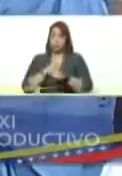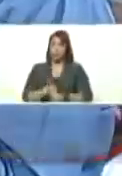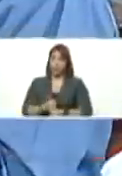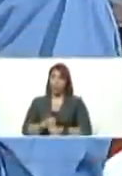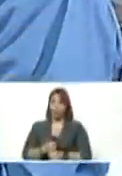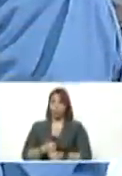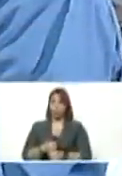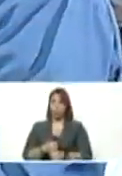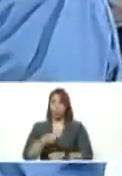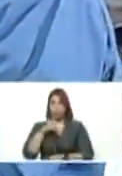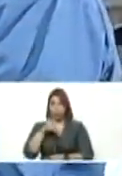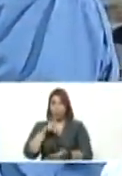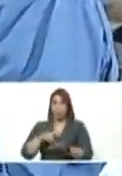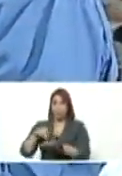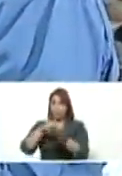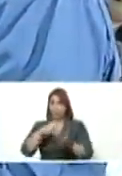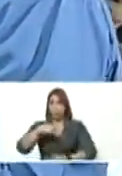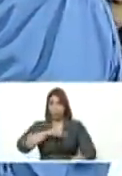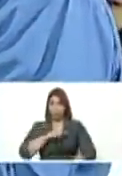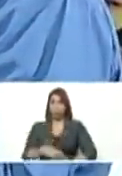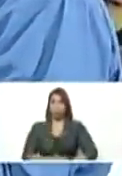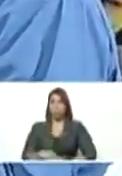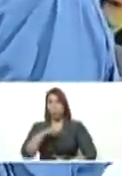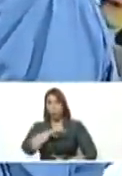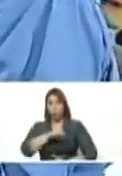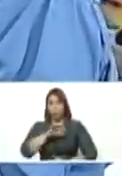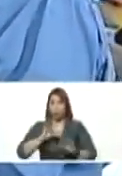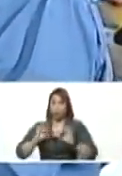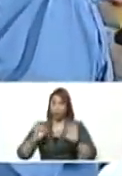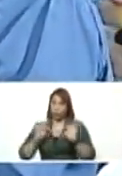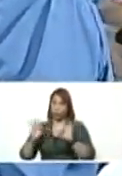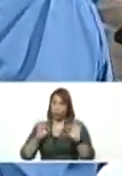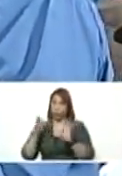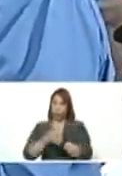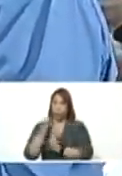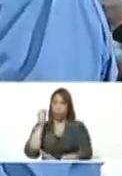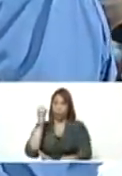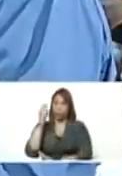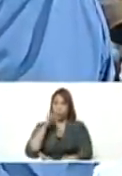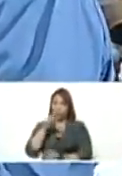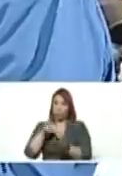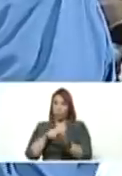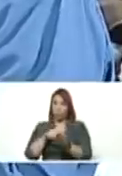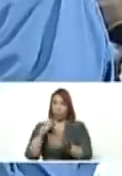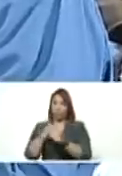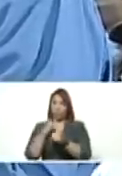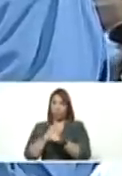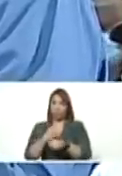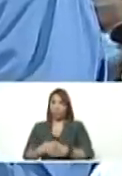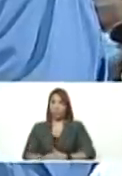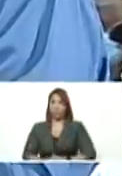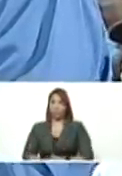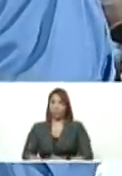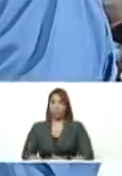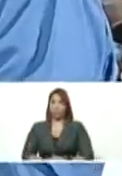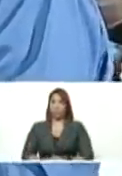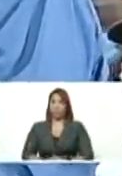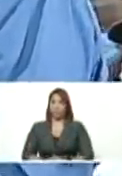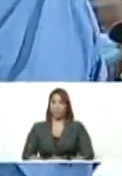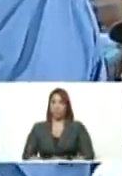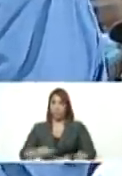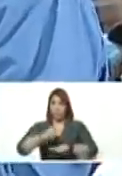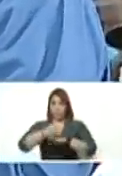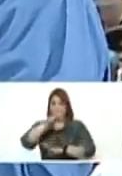presencia. La comisión de preparativos de este congreso y la